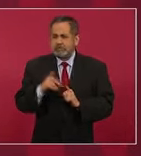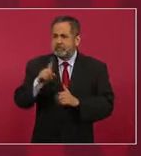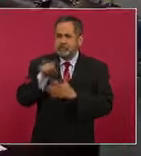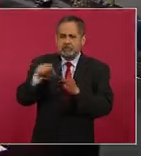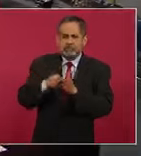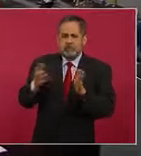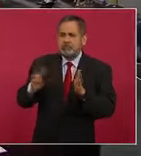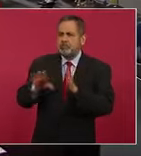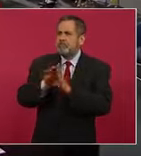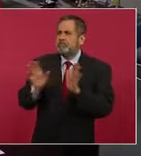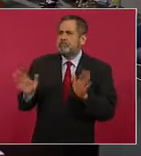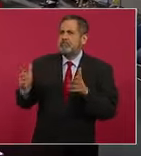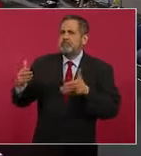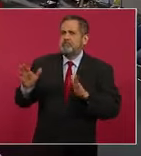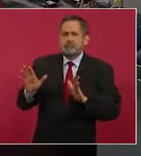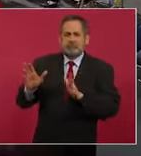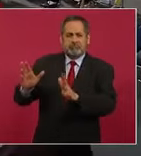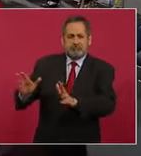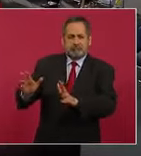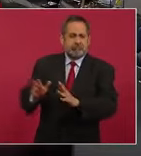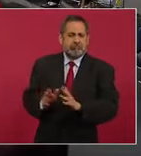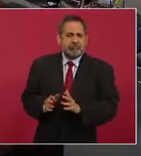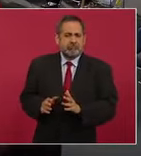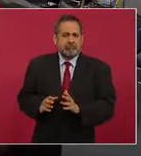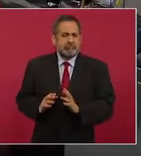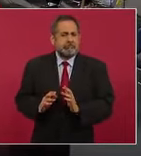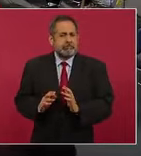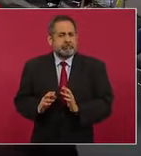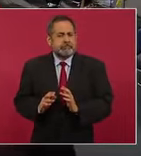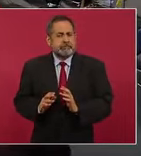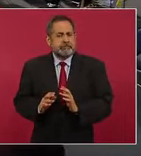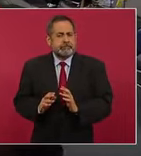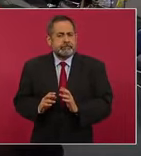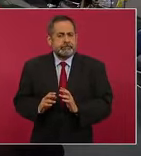locales, ¿sí? O sea, porque